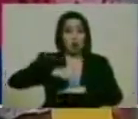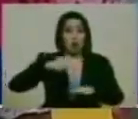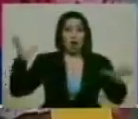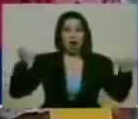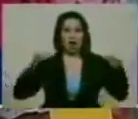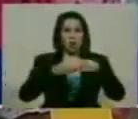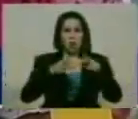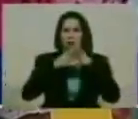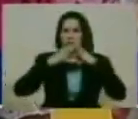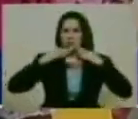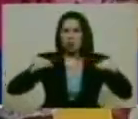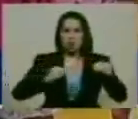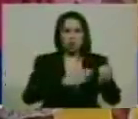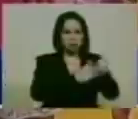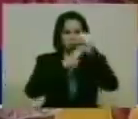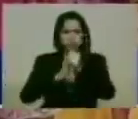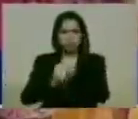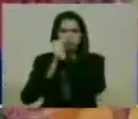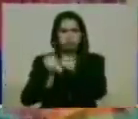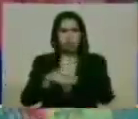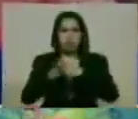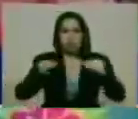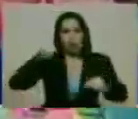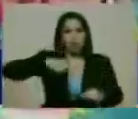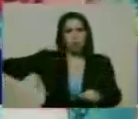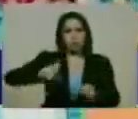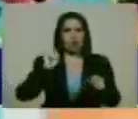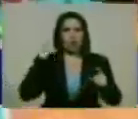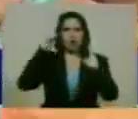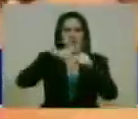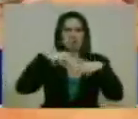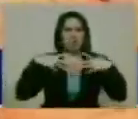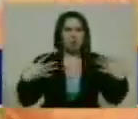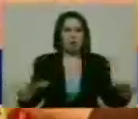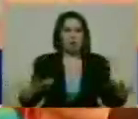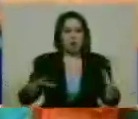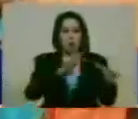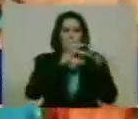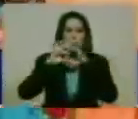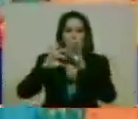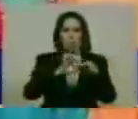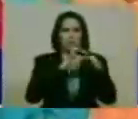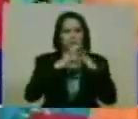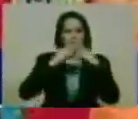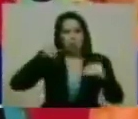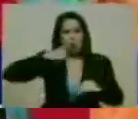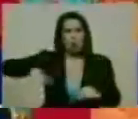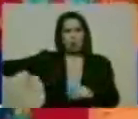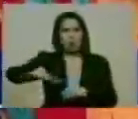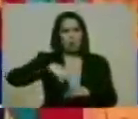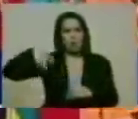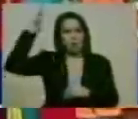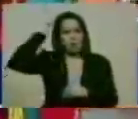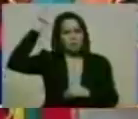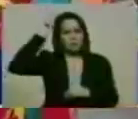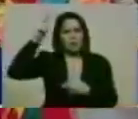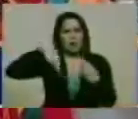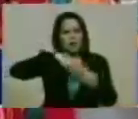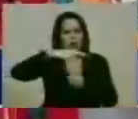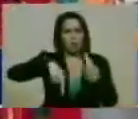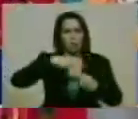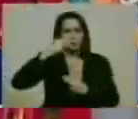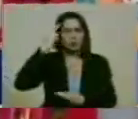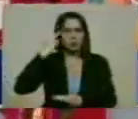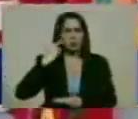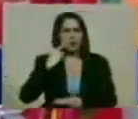todas las organizaciones indígenas con el objetivo de lograr la unidad para la defensa de la revolución y soberanía